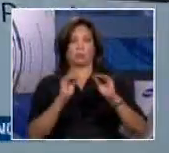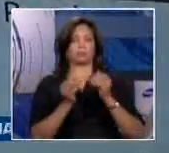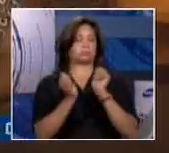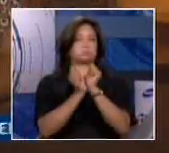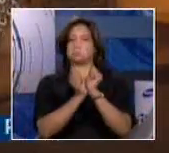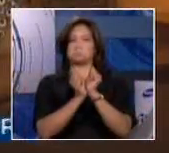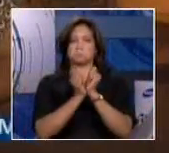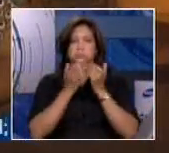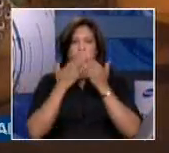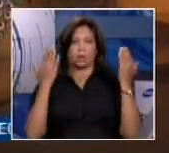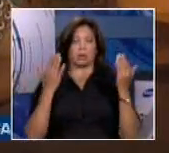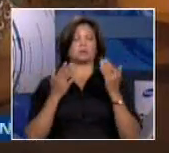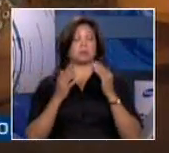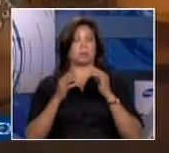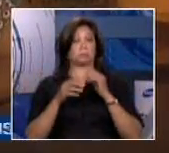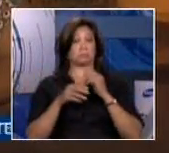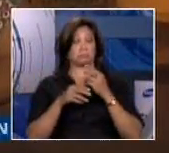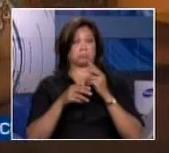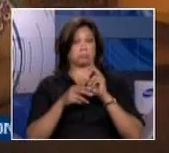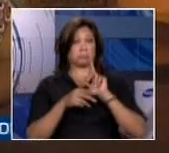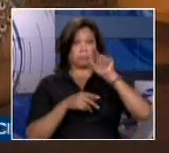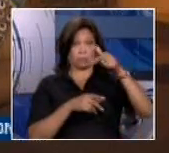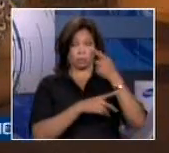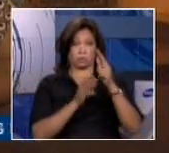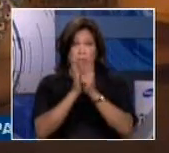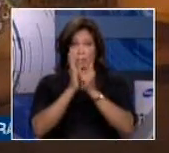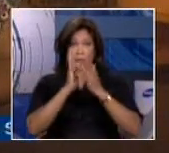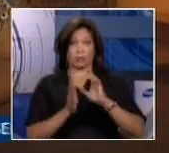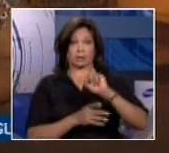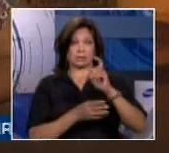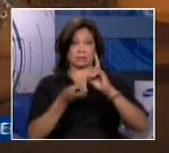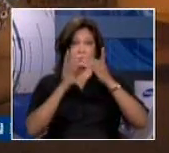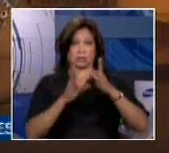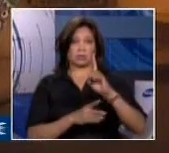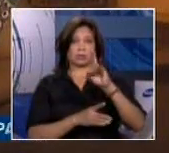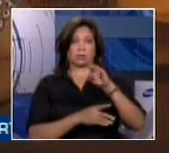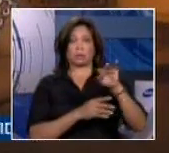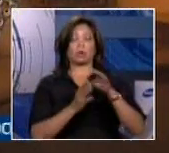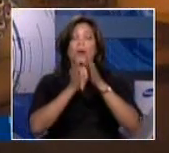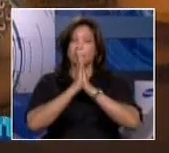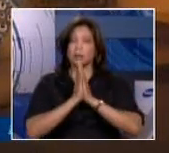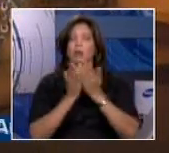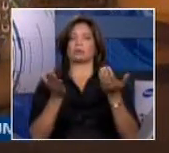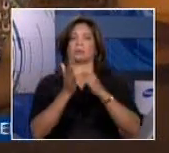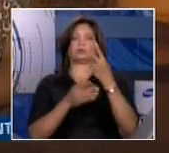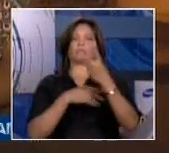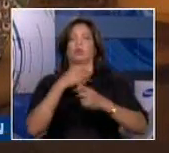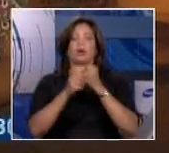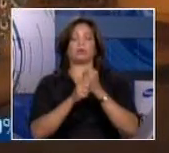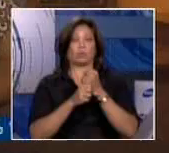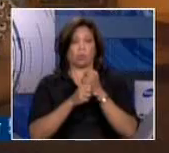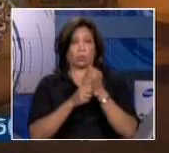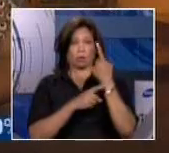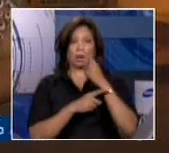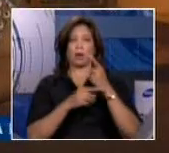esposas. Y se espera que en las próximas horas los abogados del exdirector del DICAN apelen la decisión de un año de medida de coerción